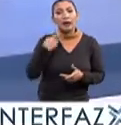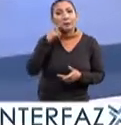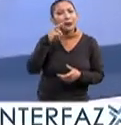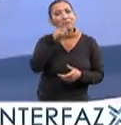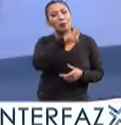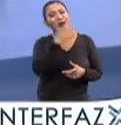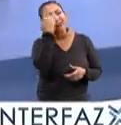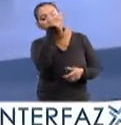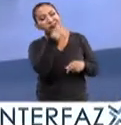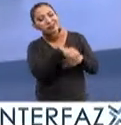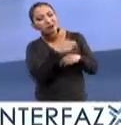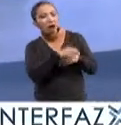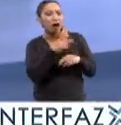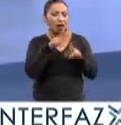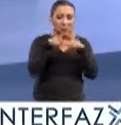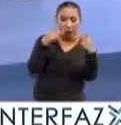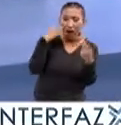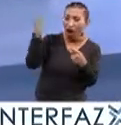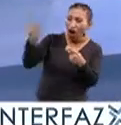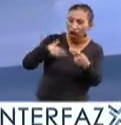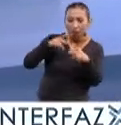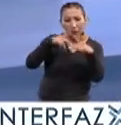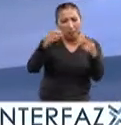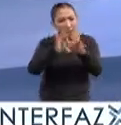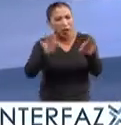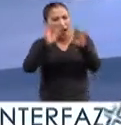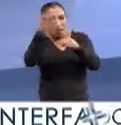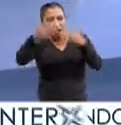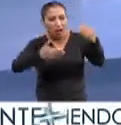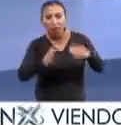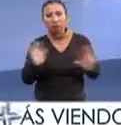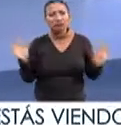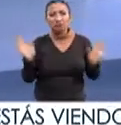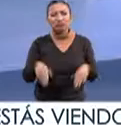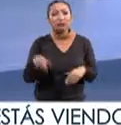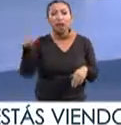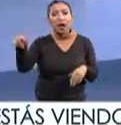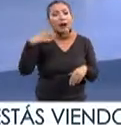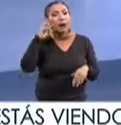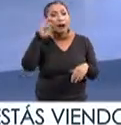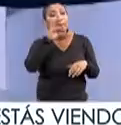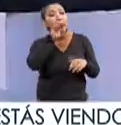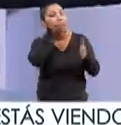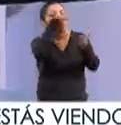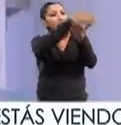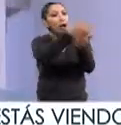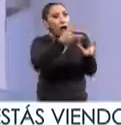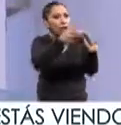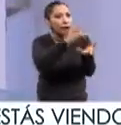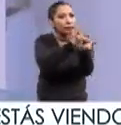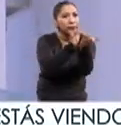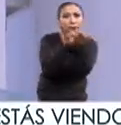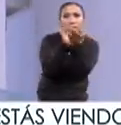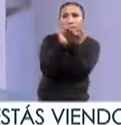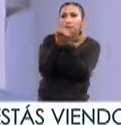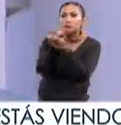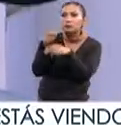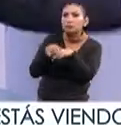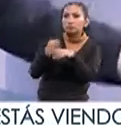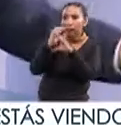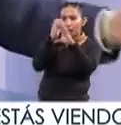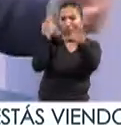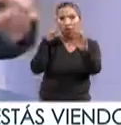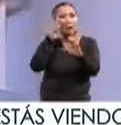ver estadísticas o papers. ¡Ay, mira otro paper, el más importante! No, el mejor paper es salirte a la calle, montarte un